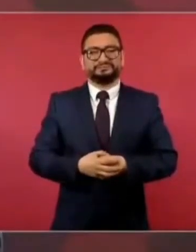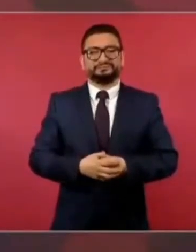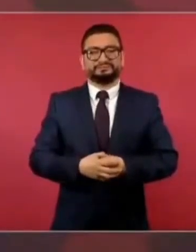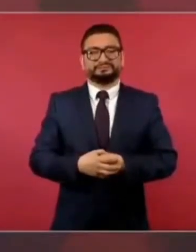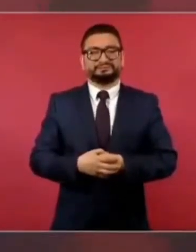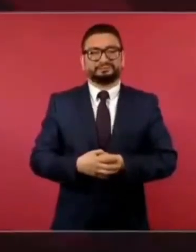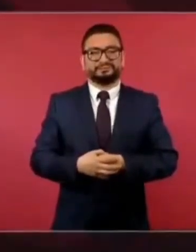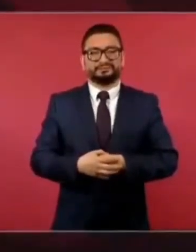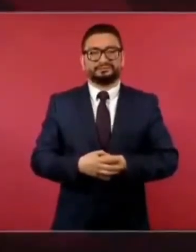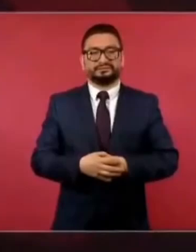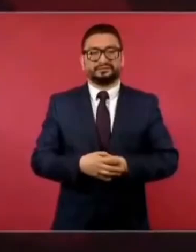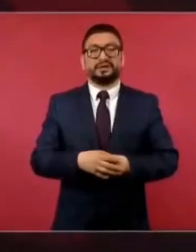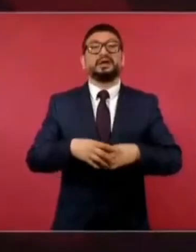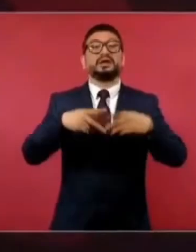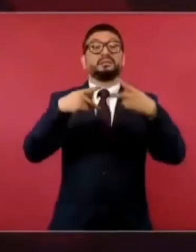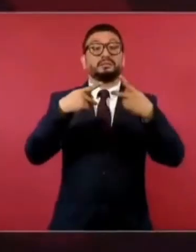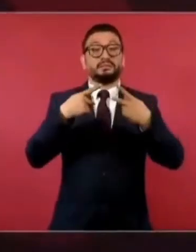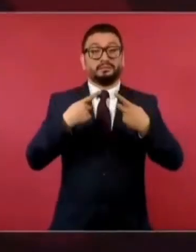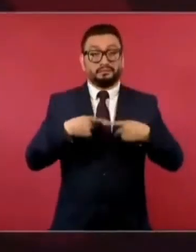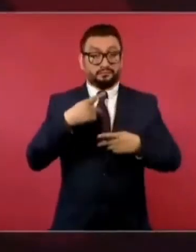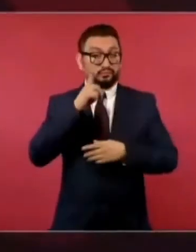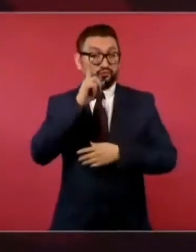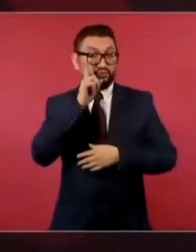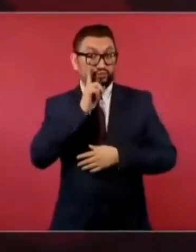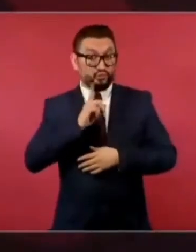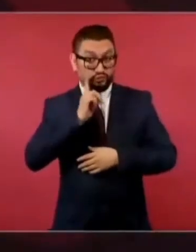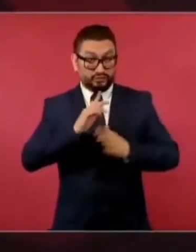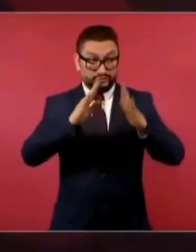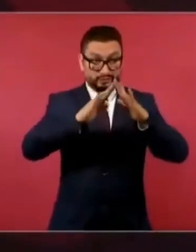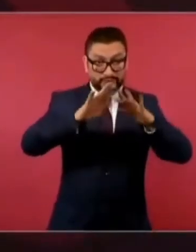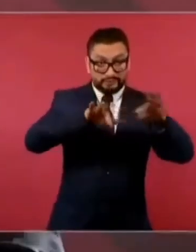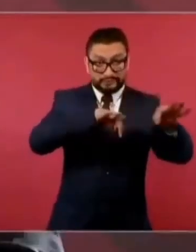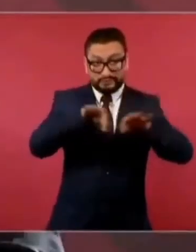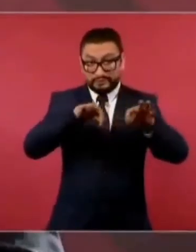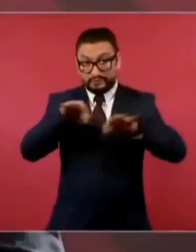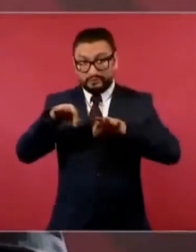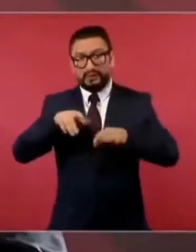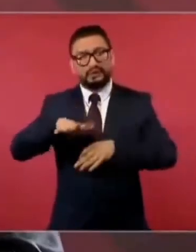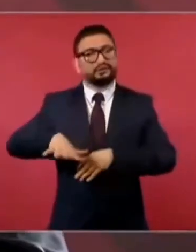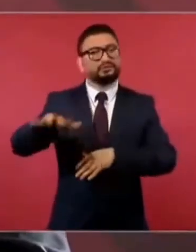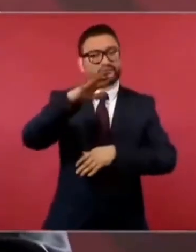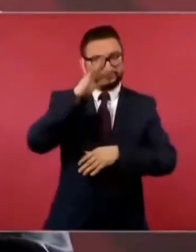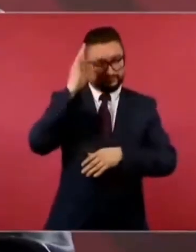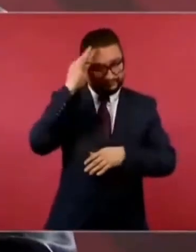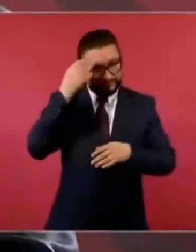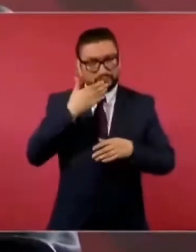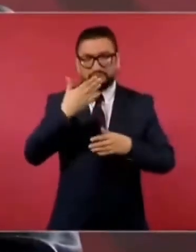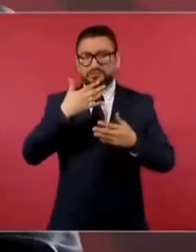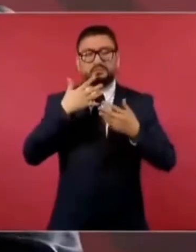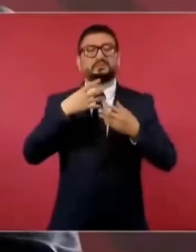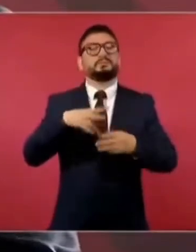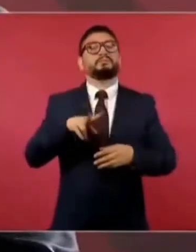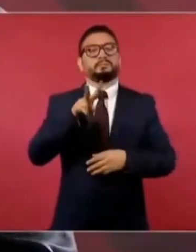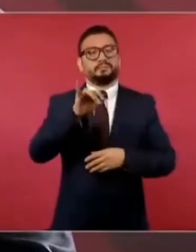Que vivan las trabajadoras domésticas, que vive el pueblo.